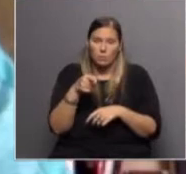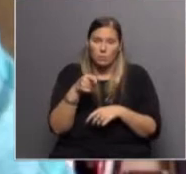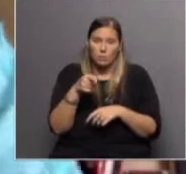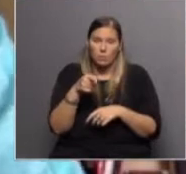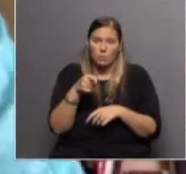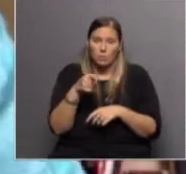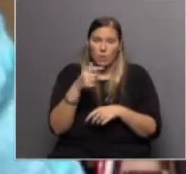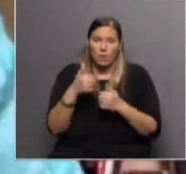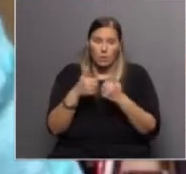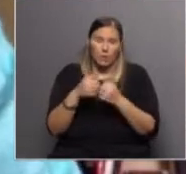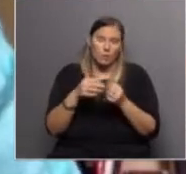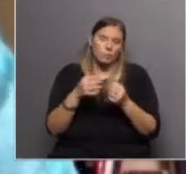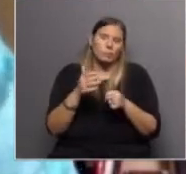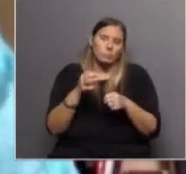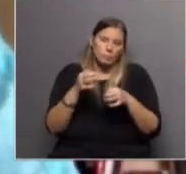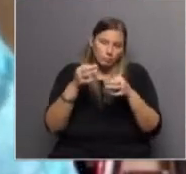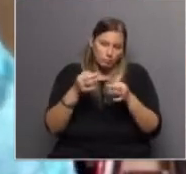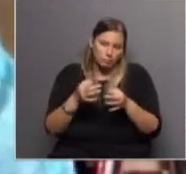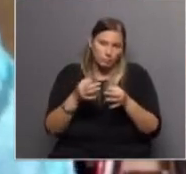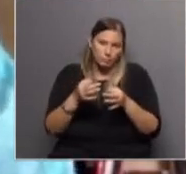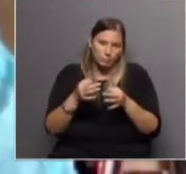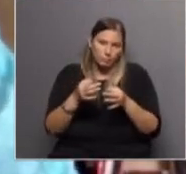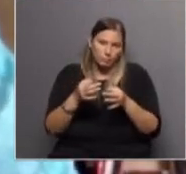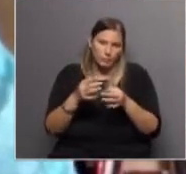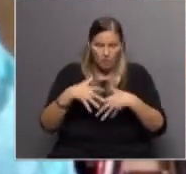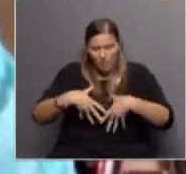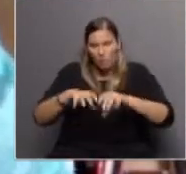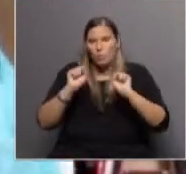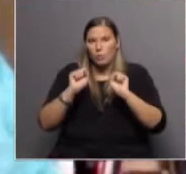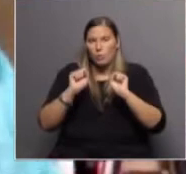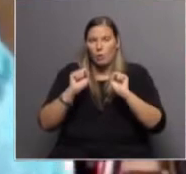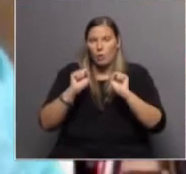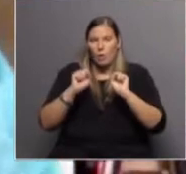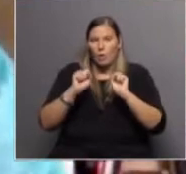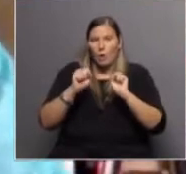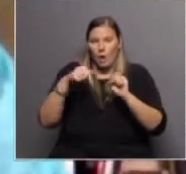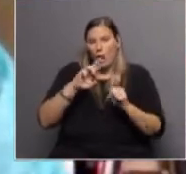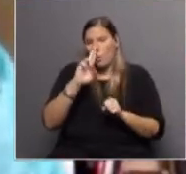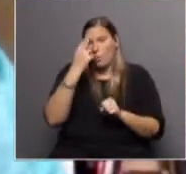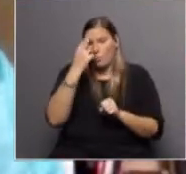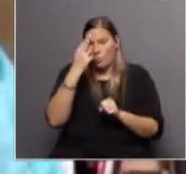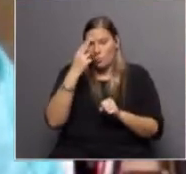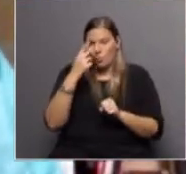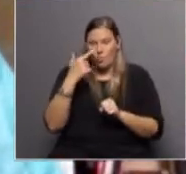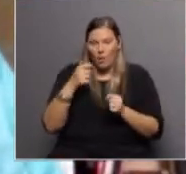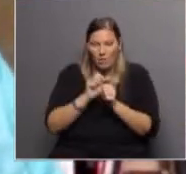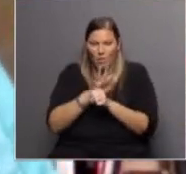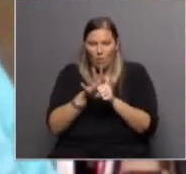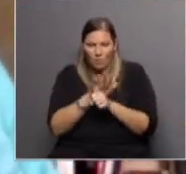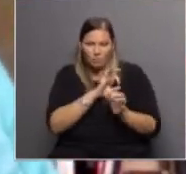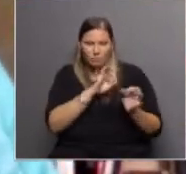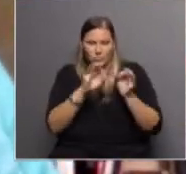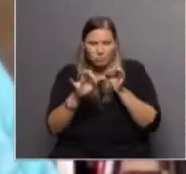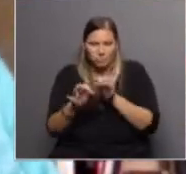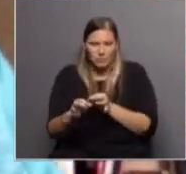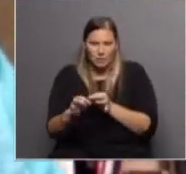que se decretó, que llegó, digamos, que se descubrió que había llegado el virus a Uruguay en realidad. Y ese fin de semana ya en